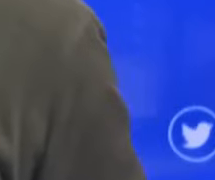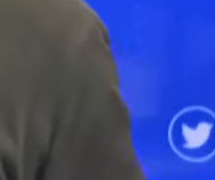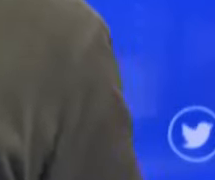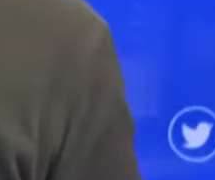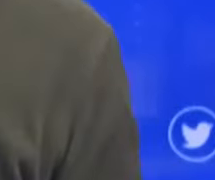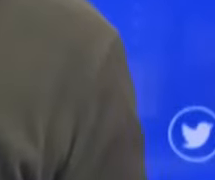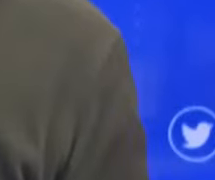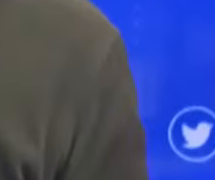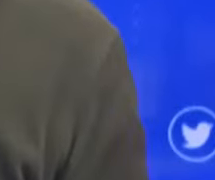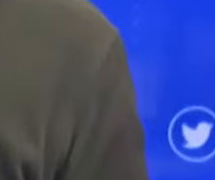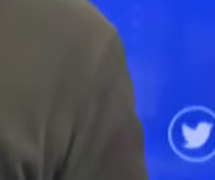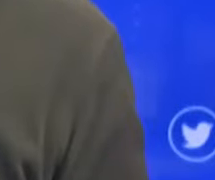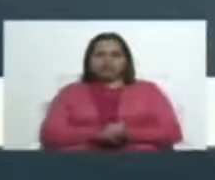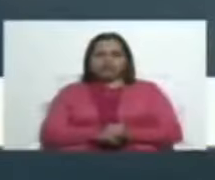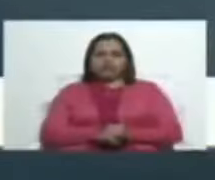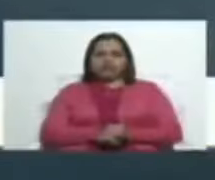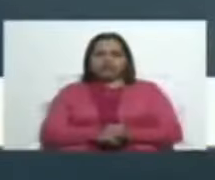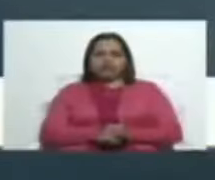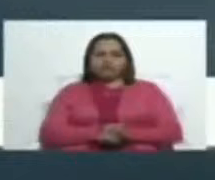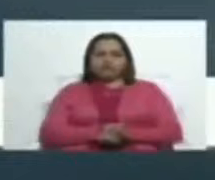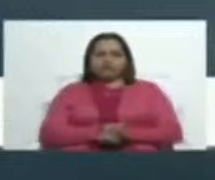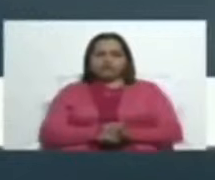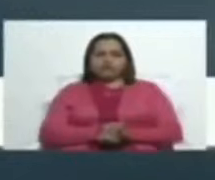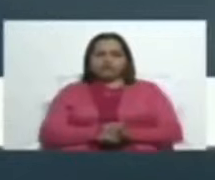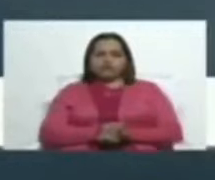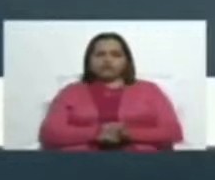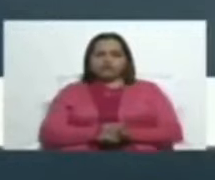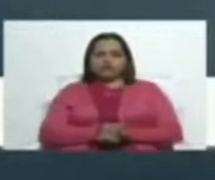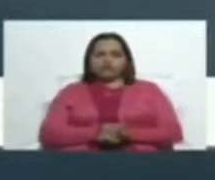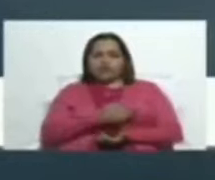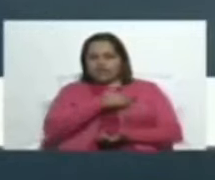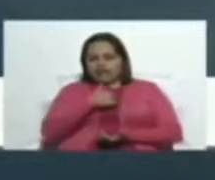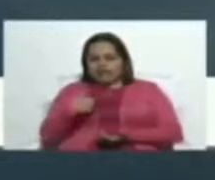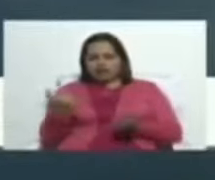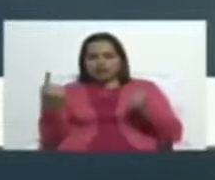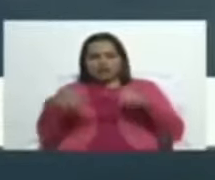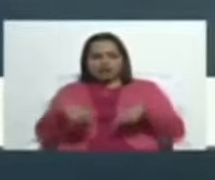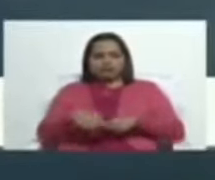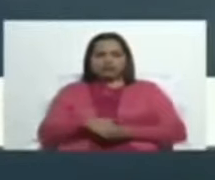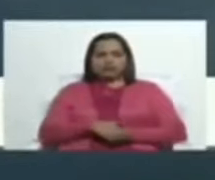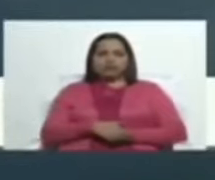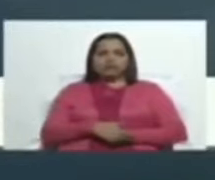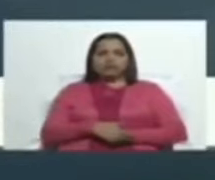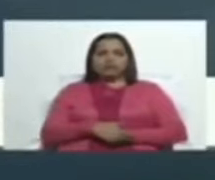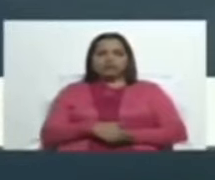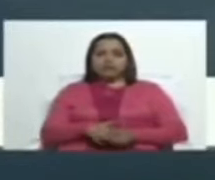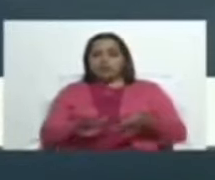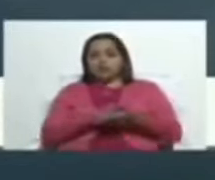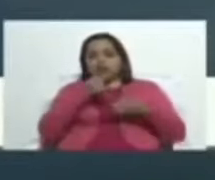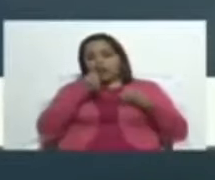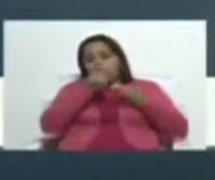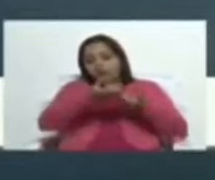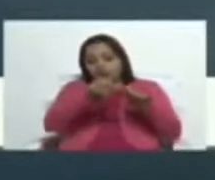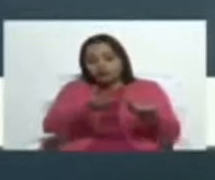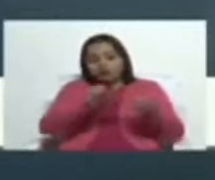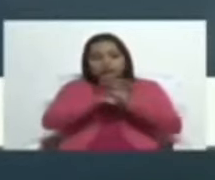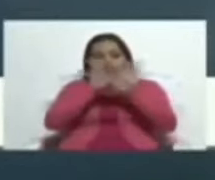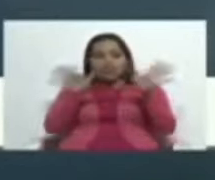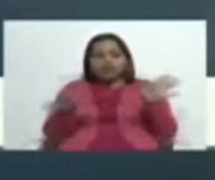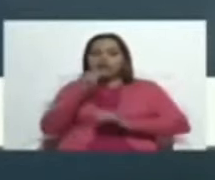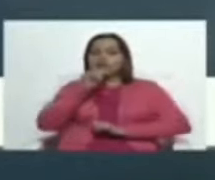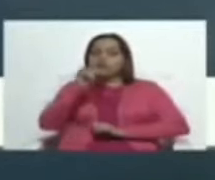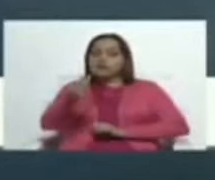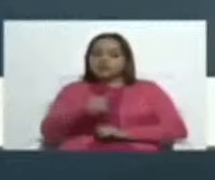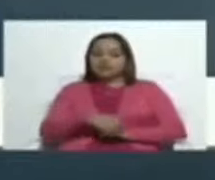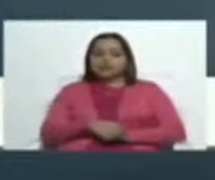Dinora Hernández, el cual debería ser secreto y no lo podía conformar ningún actor activo en